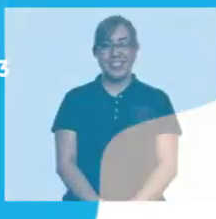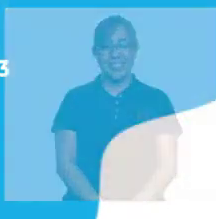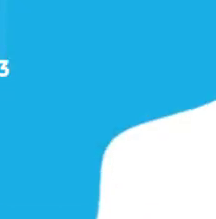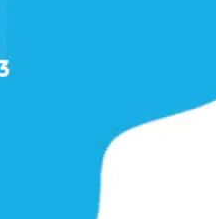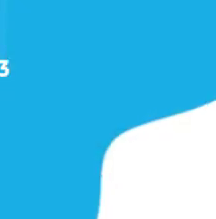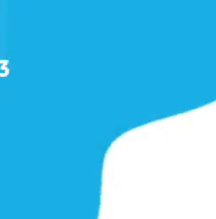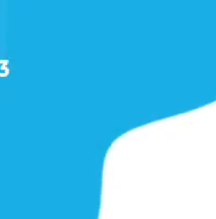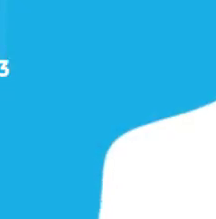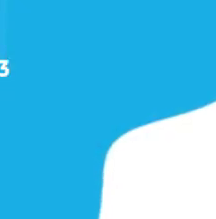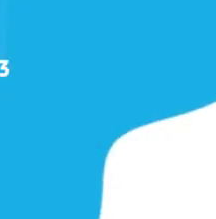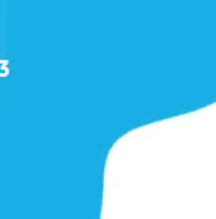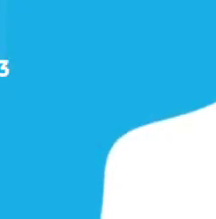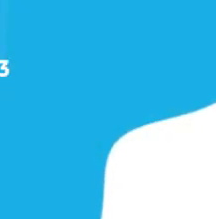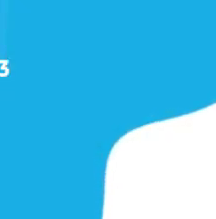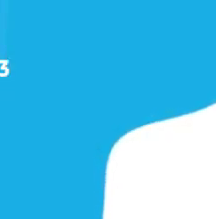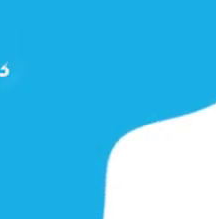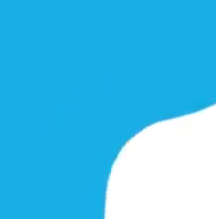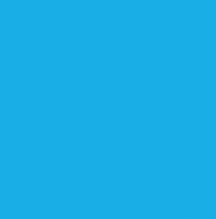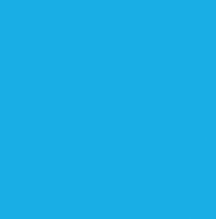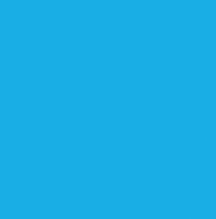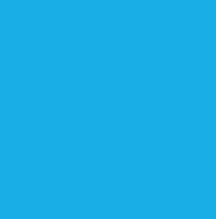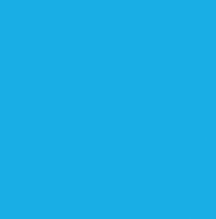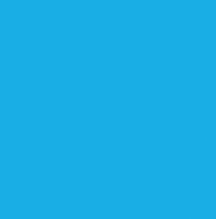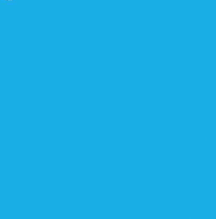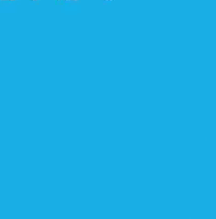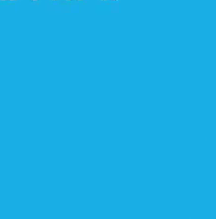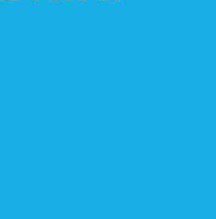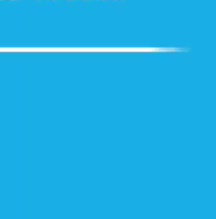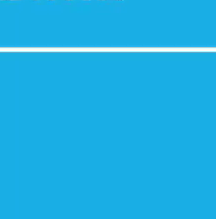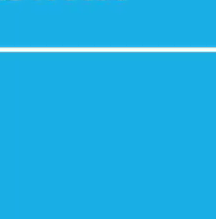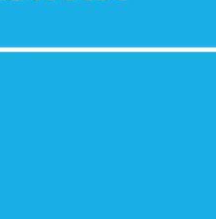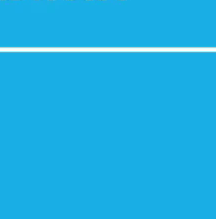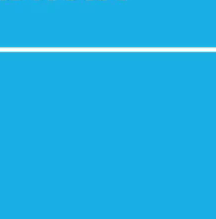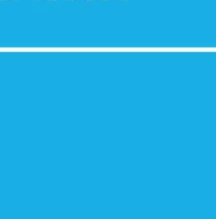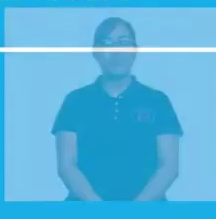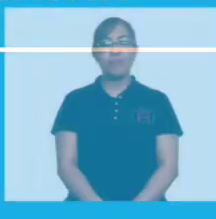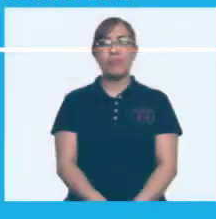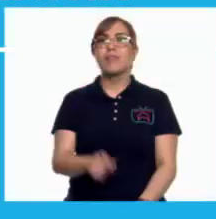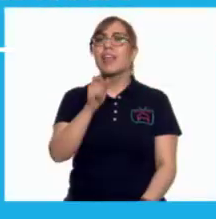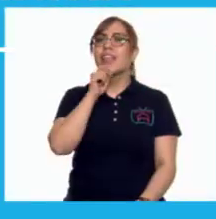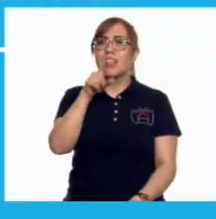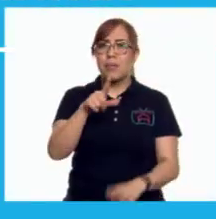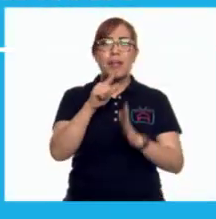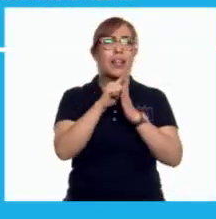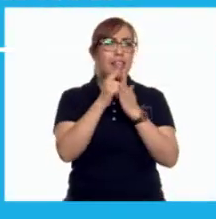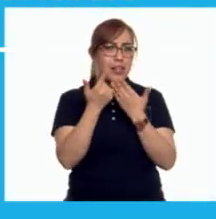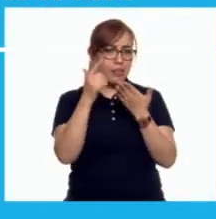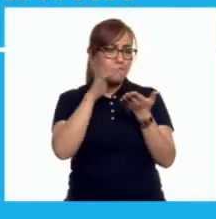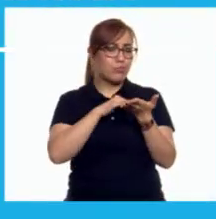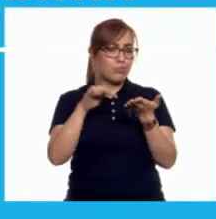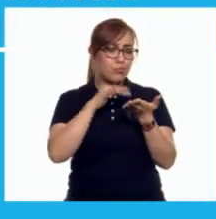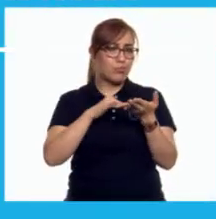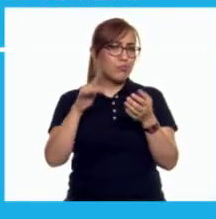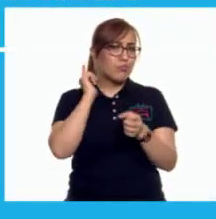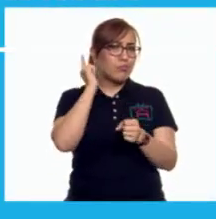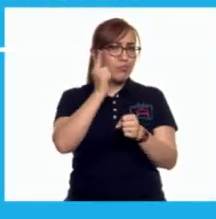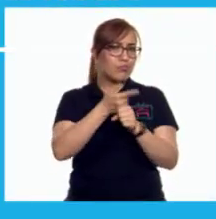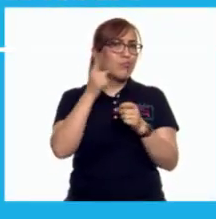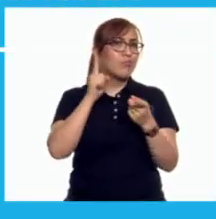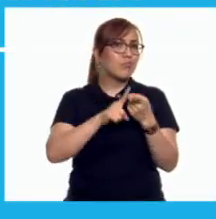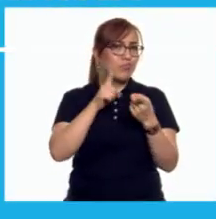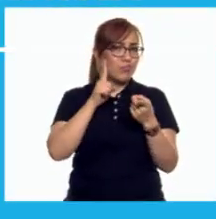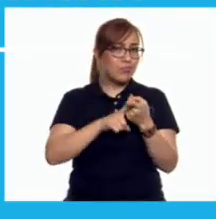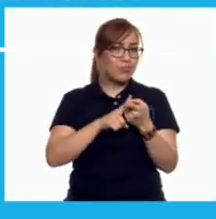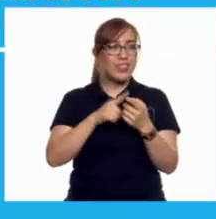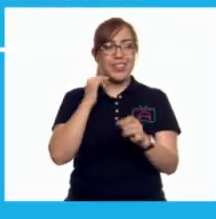13. 100 líneas. También puedes encontrar los libros de texto en la página